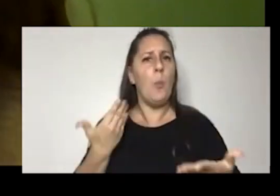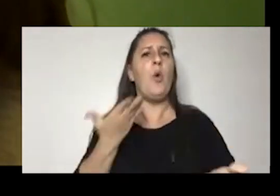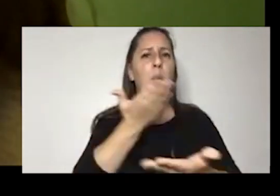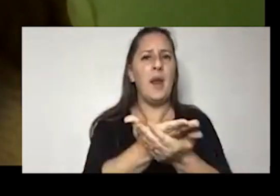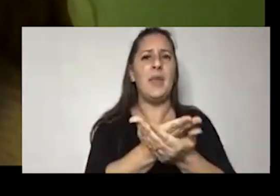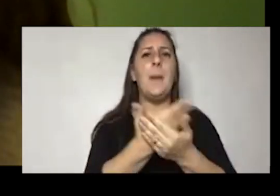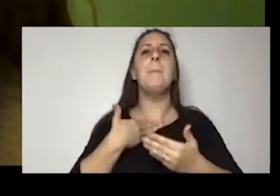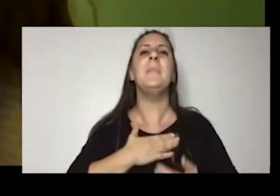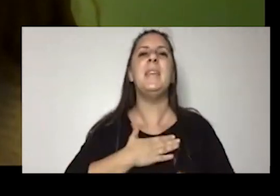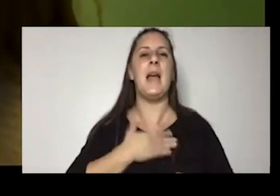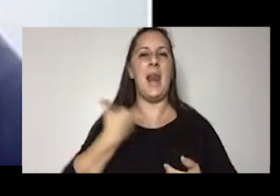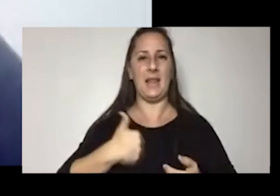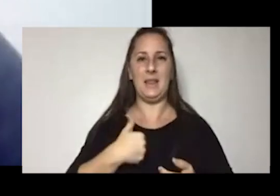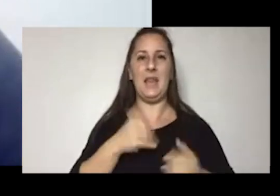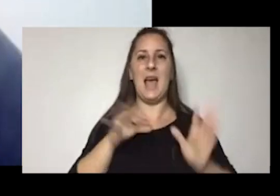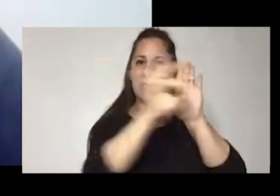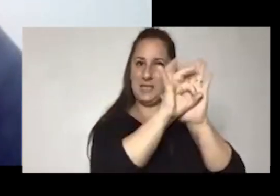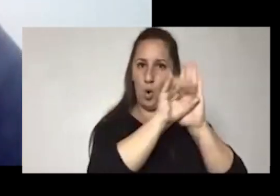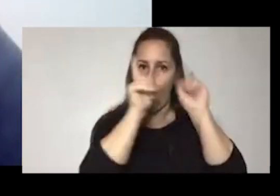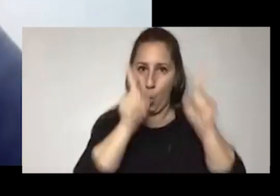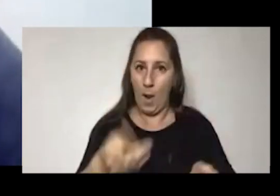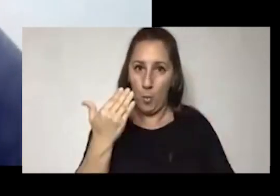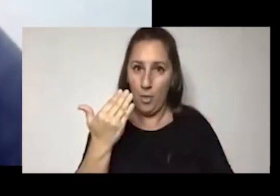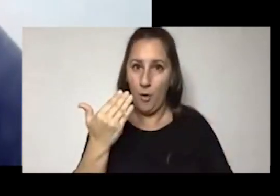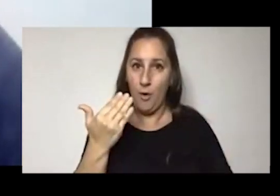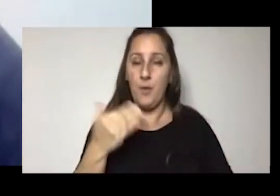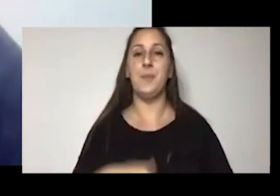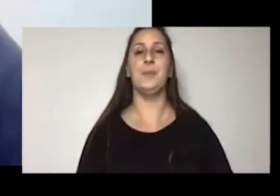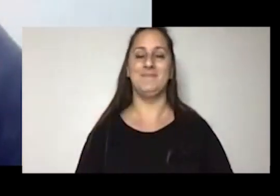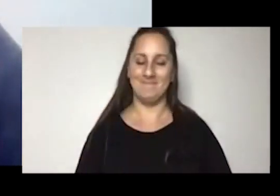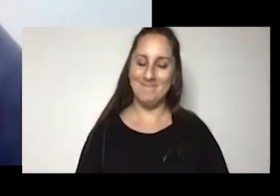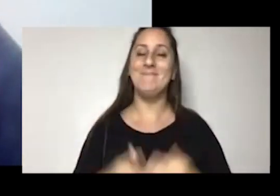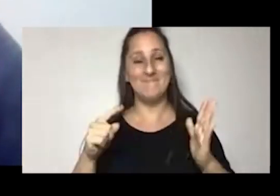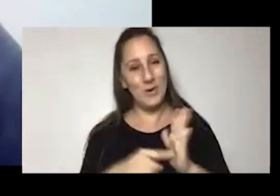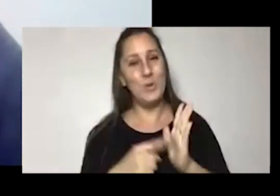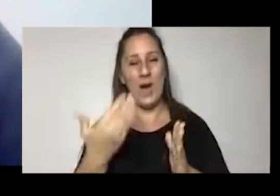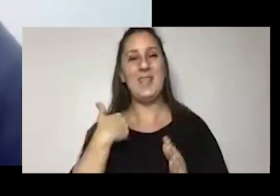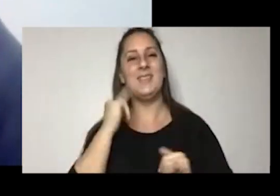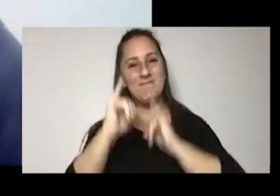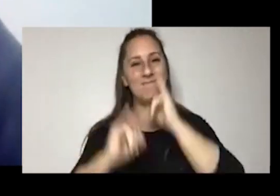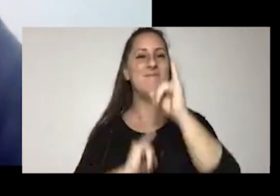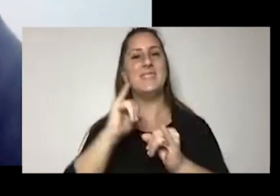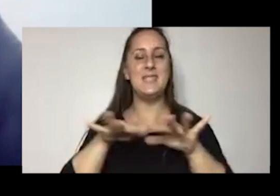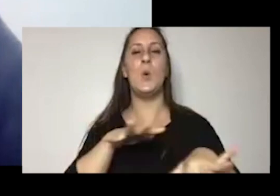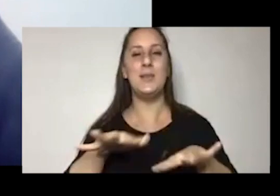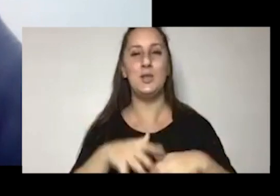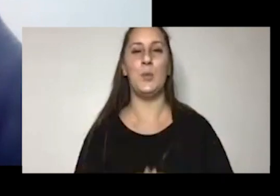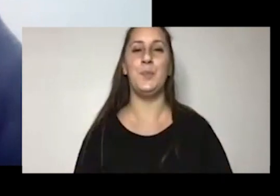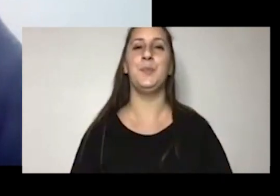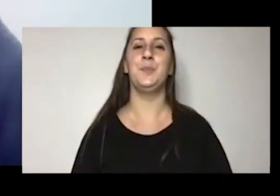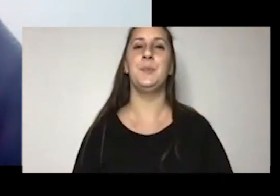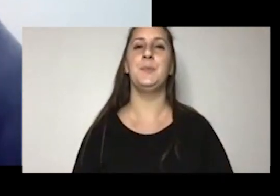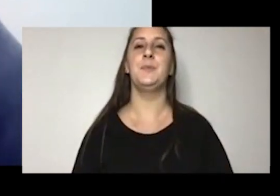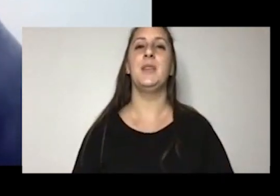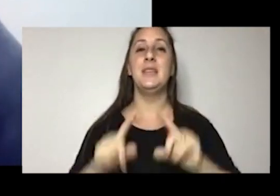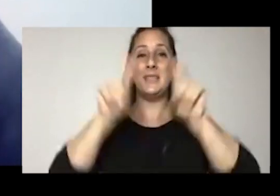igualmente? Es de los casos que le mencionaba, creo que a Gustavo, fue que los certificados de discapacidad